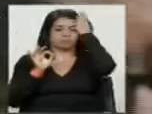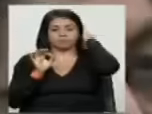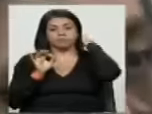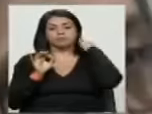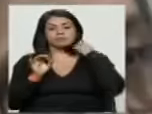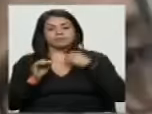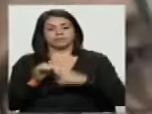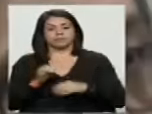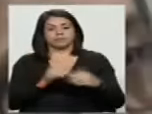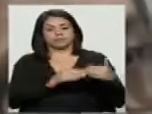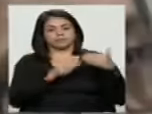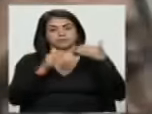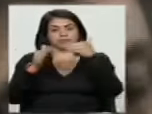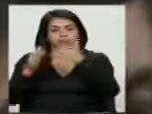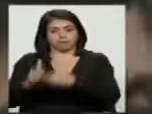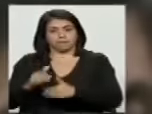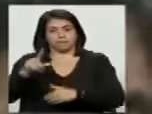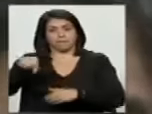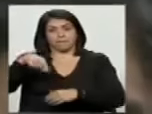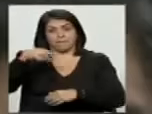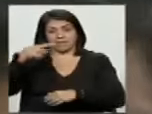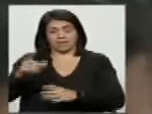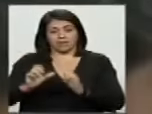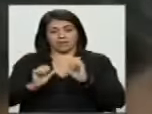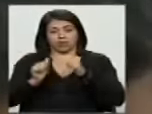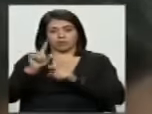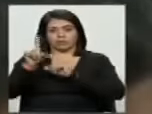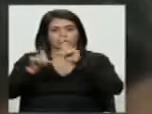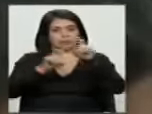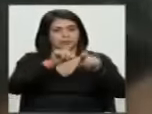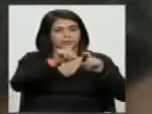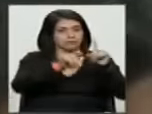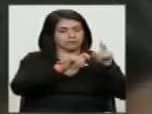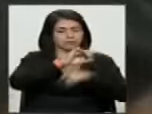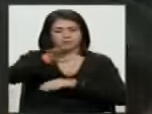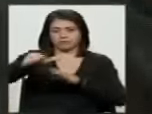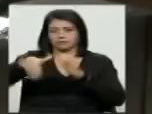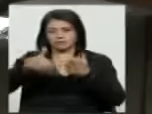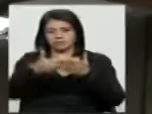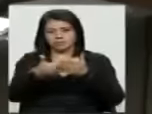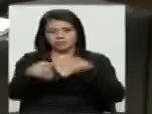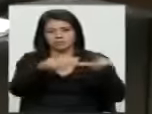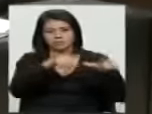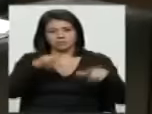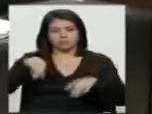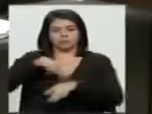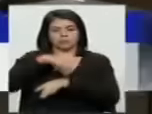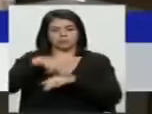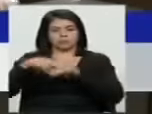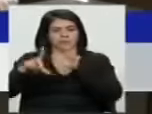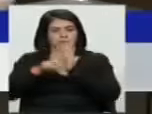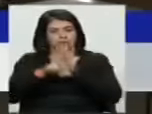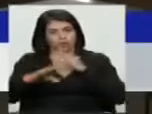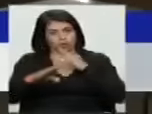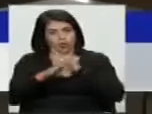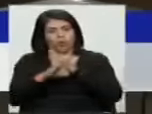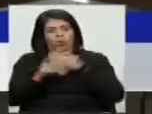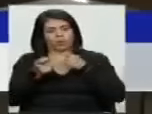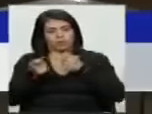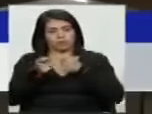es que a partir del día de mañana comienza la consulta a nivel nacional de la ley contra el